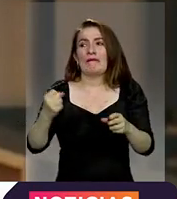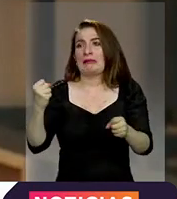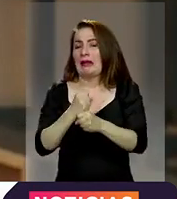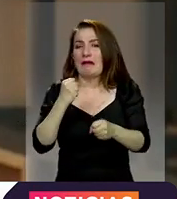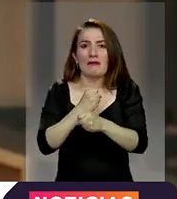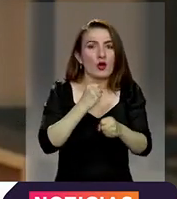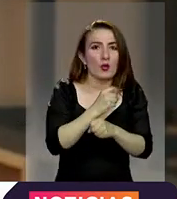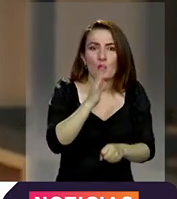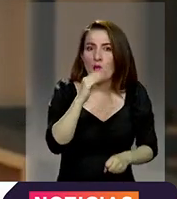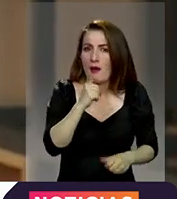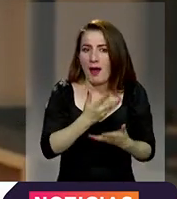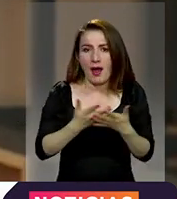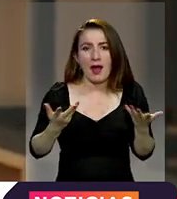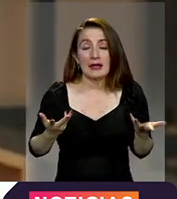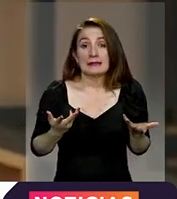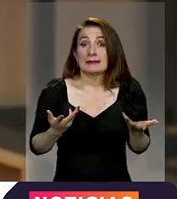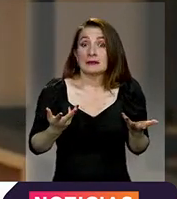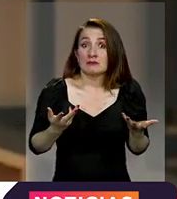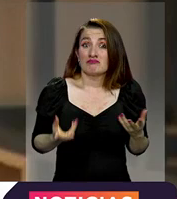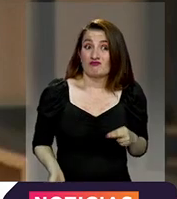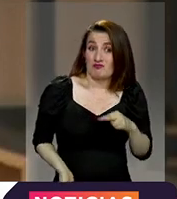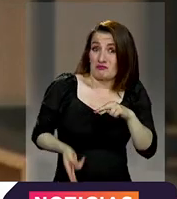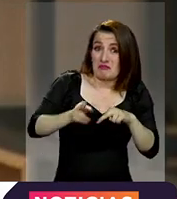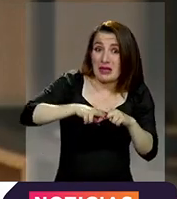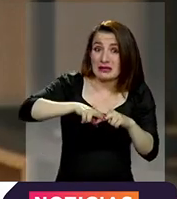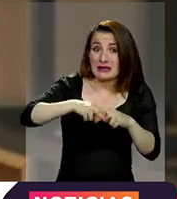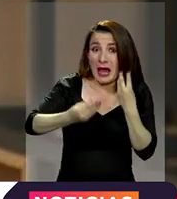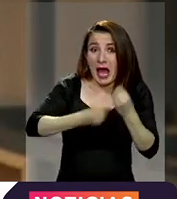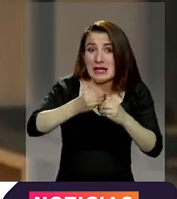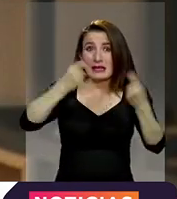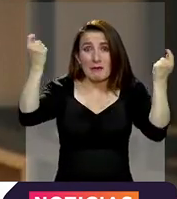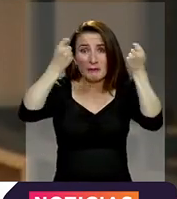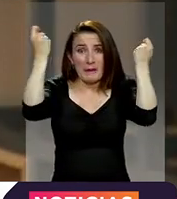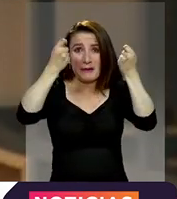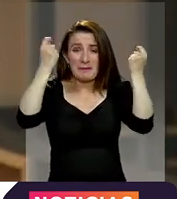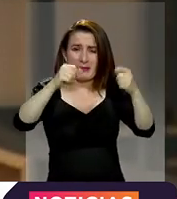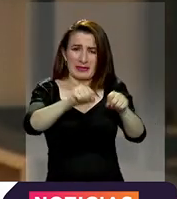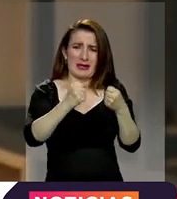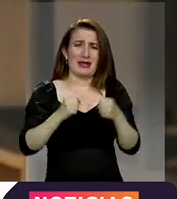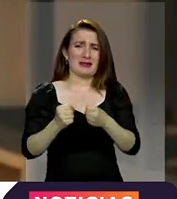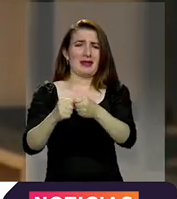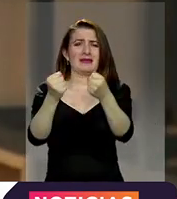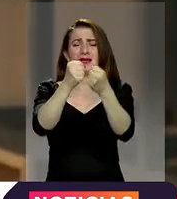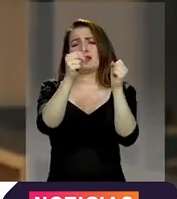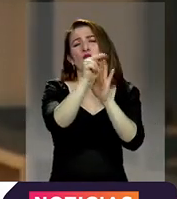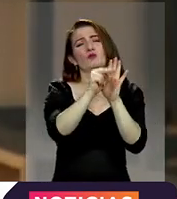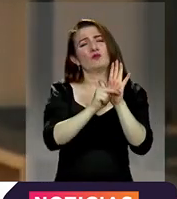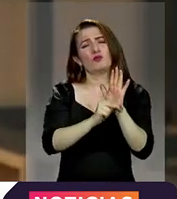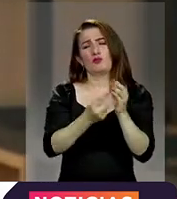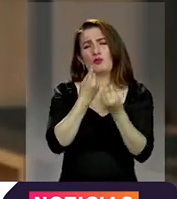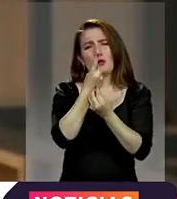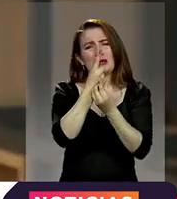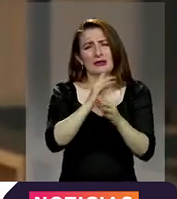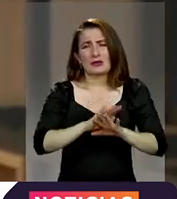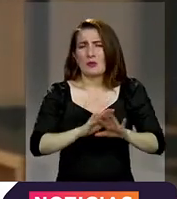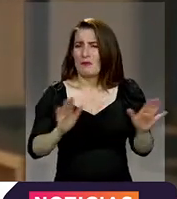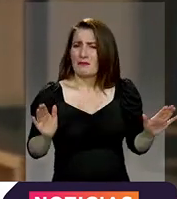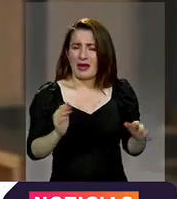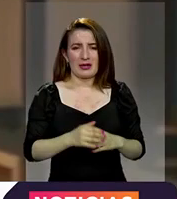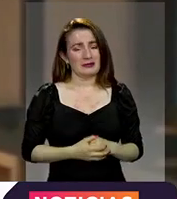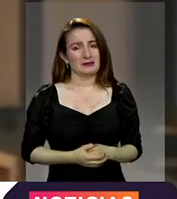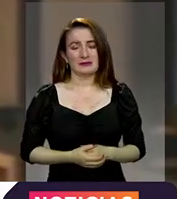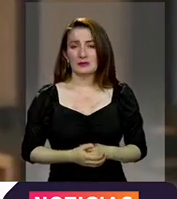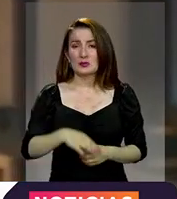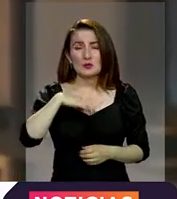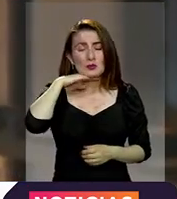desempleo, pero no podemos agregarle a eso una campaña política destructiva. Ya suficientes desafíos encima